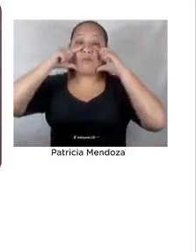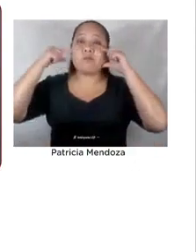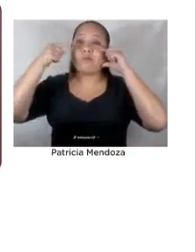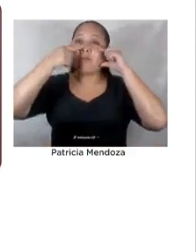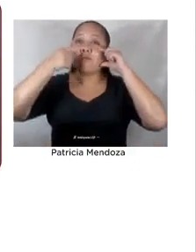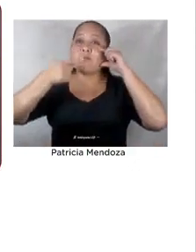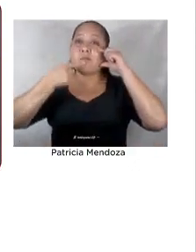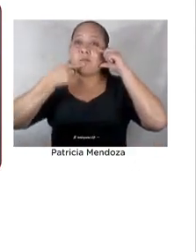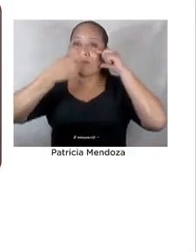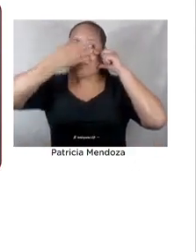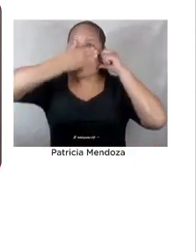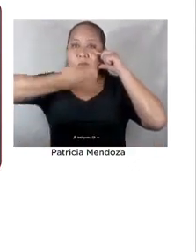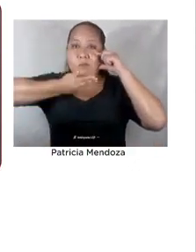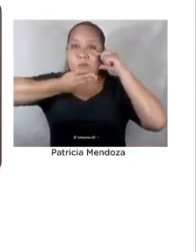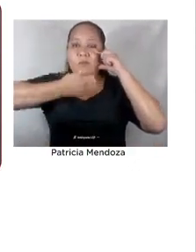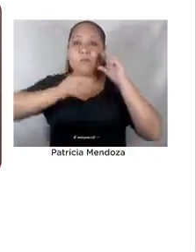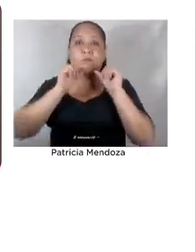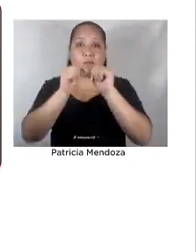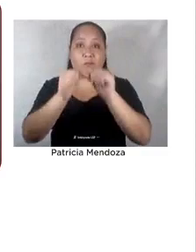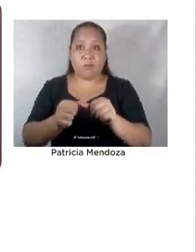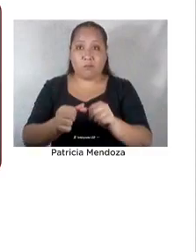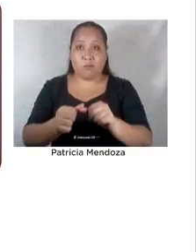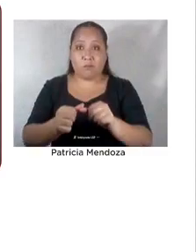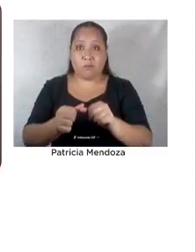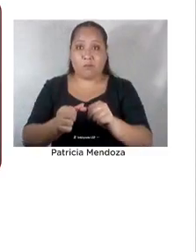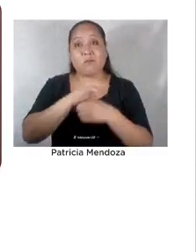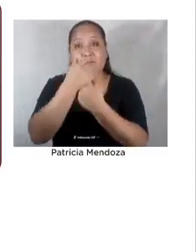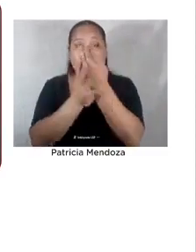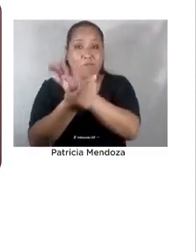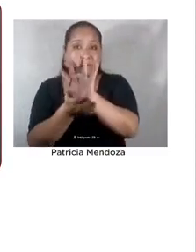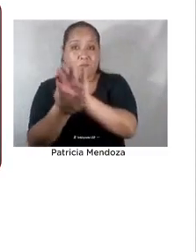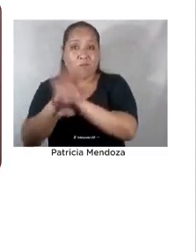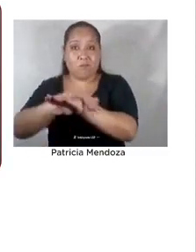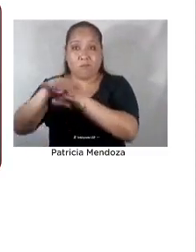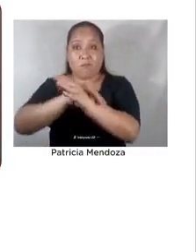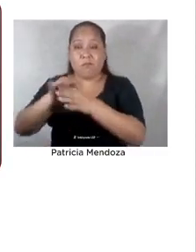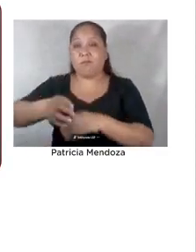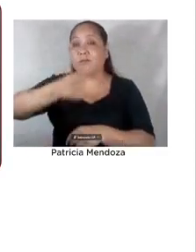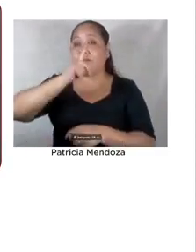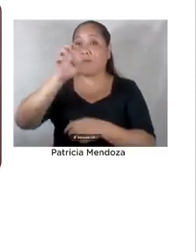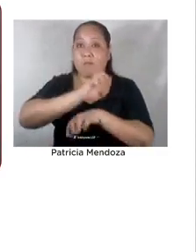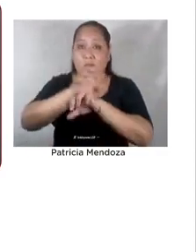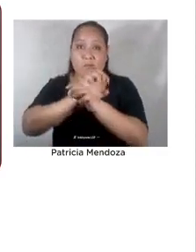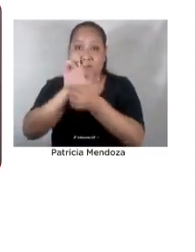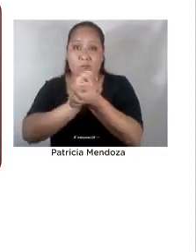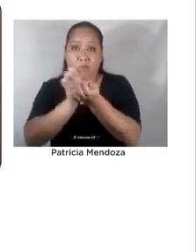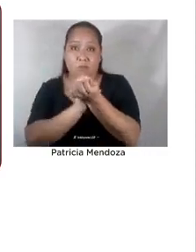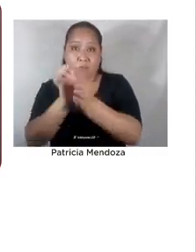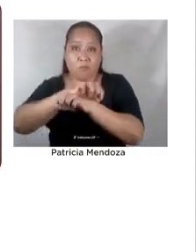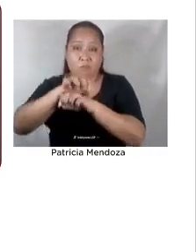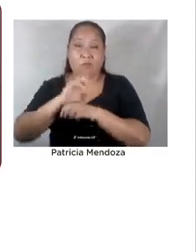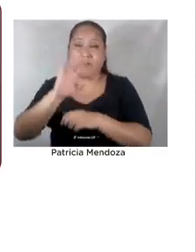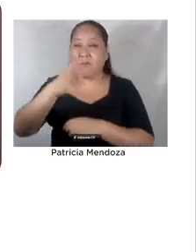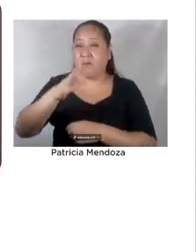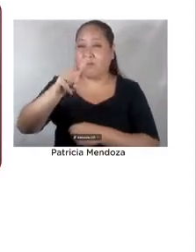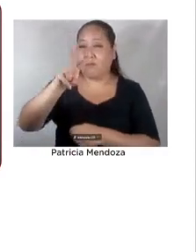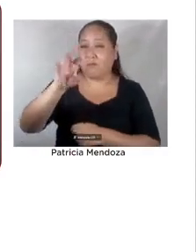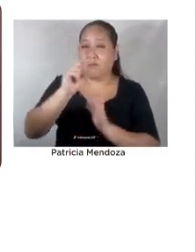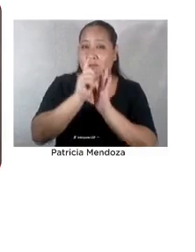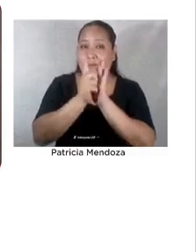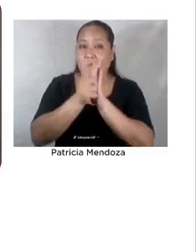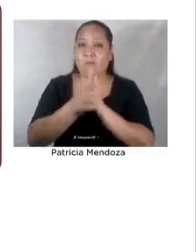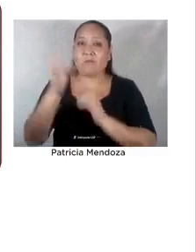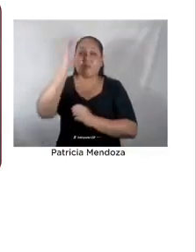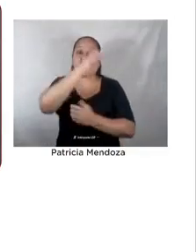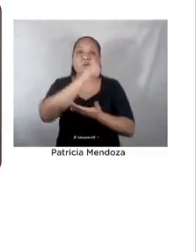nariz, continuar con el constante lavado de manos con agua y jabón por lo menos 20 segundos, y buscar